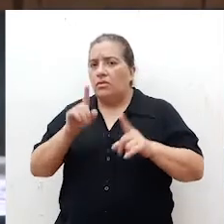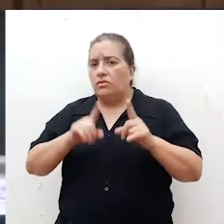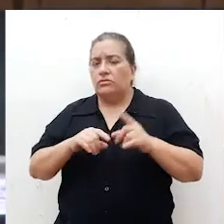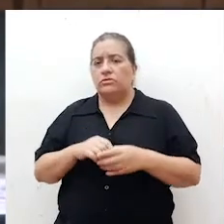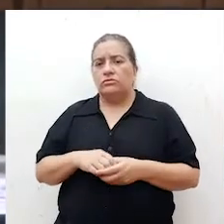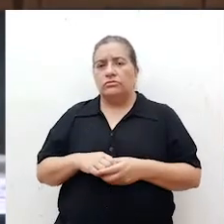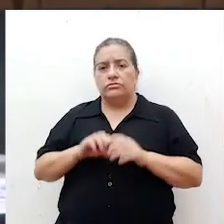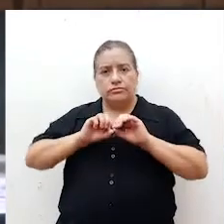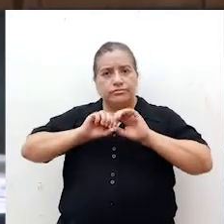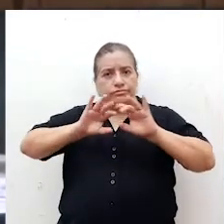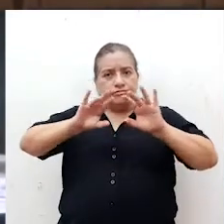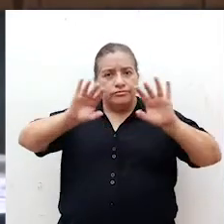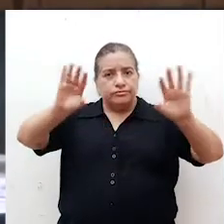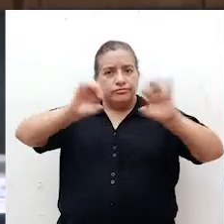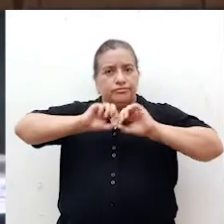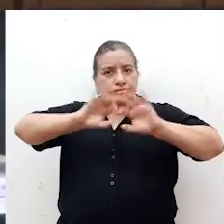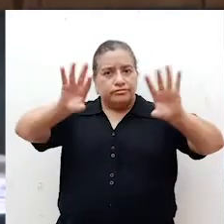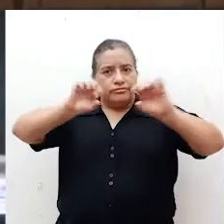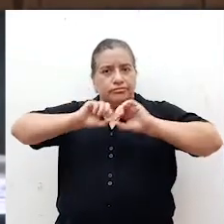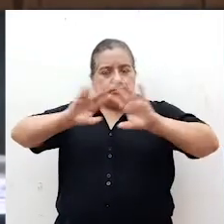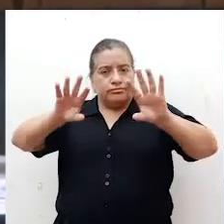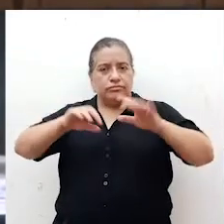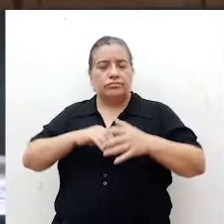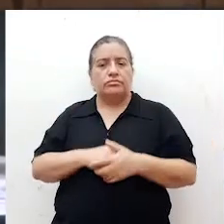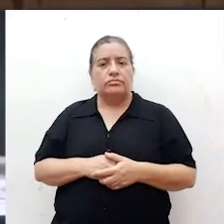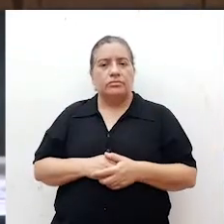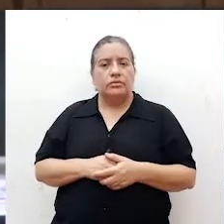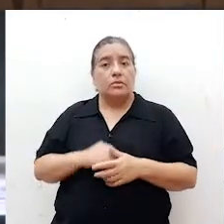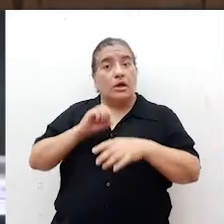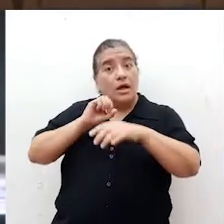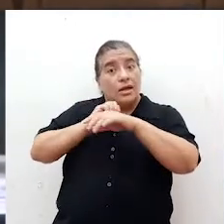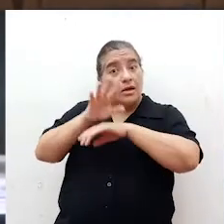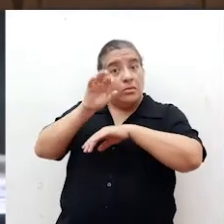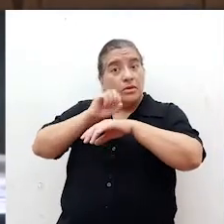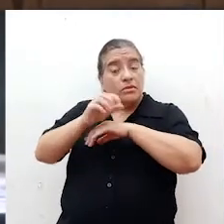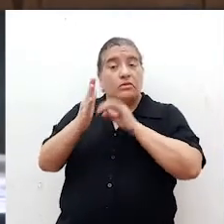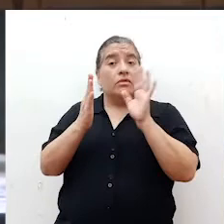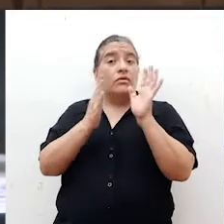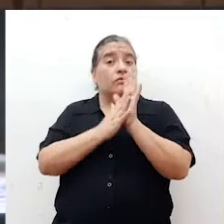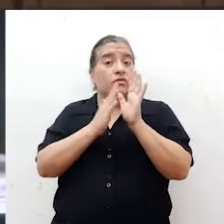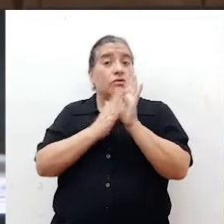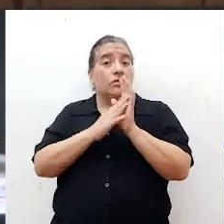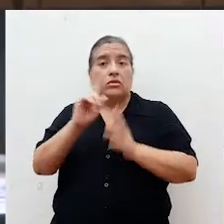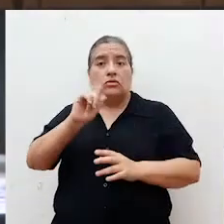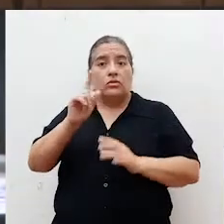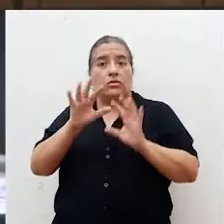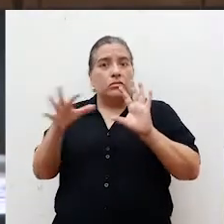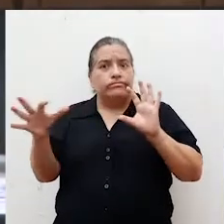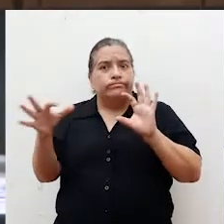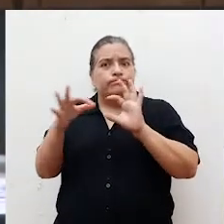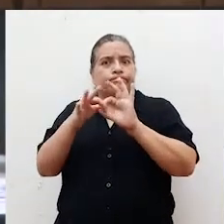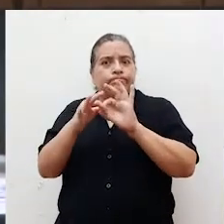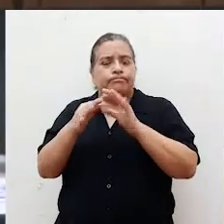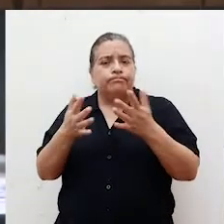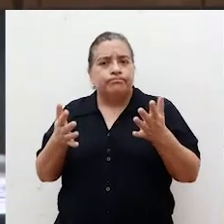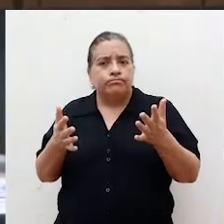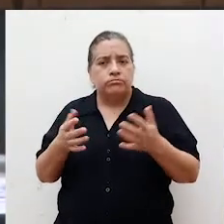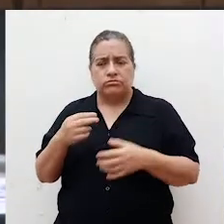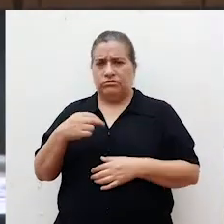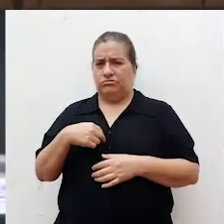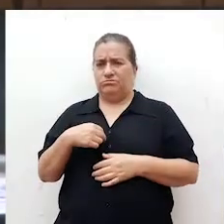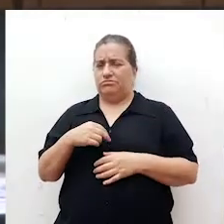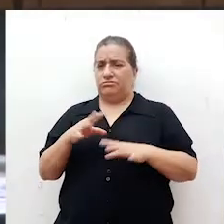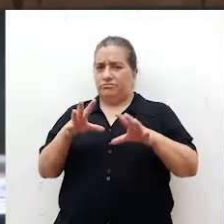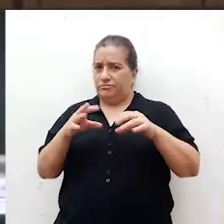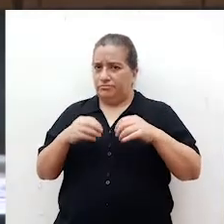propia ley orgánica. Ninguna institución puede sentirse ajena, omisa a responder a la